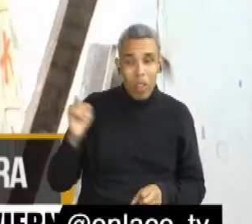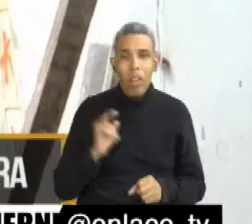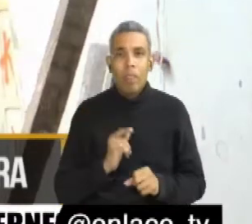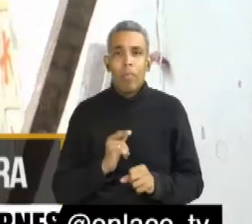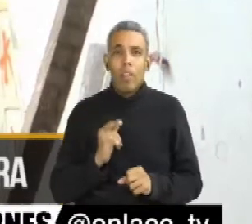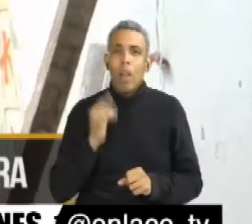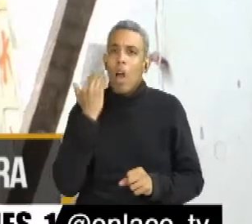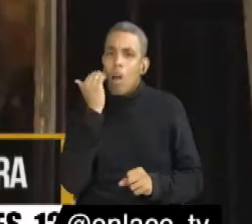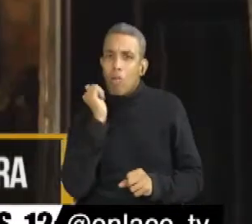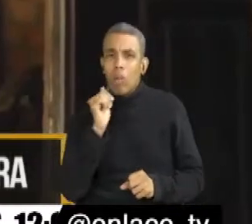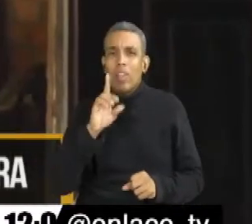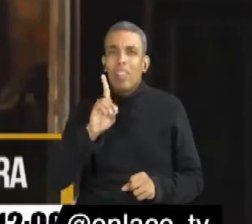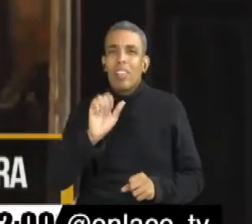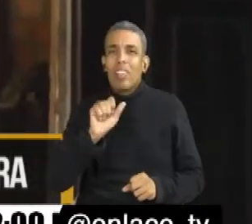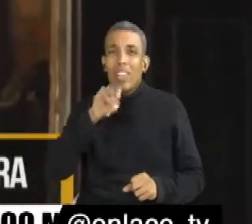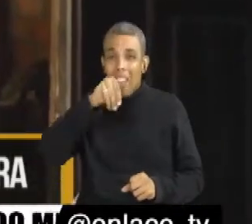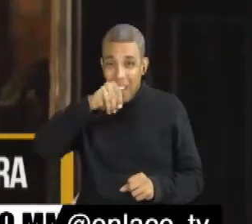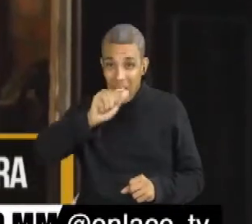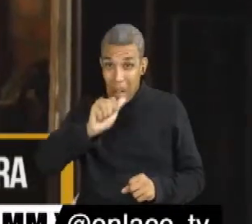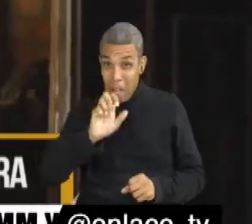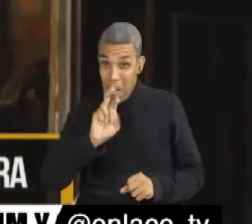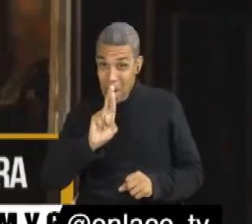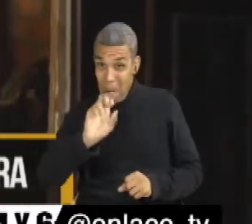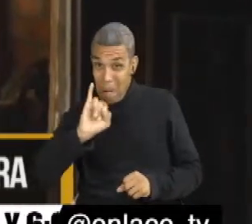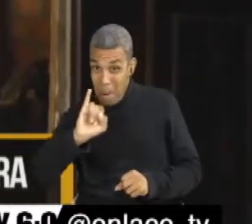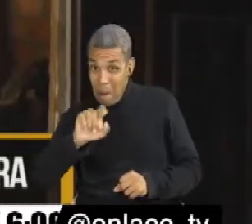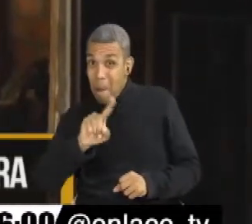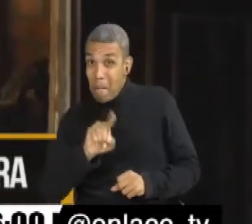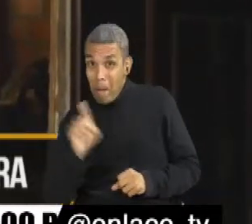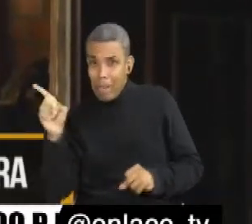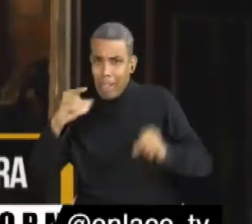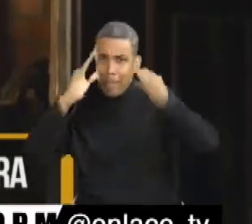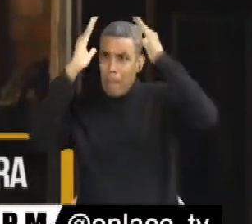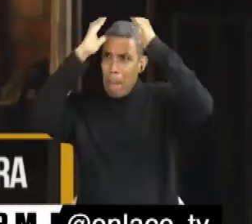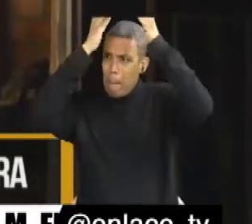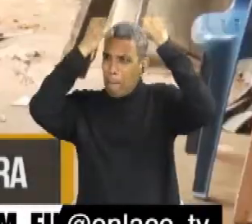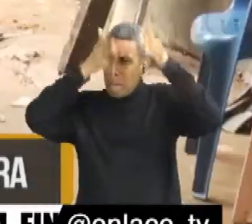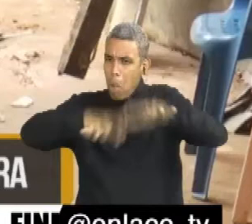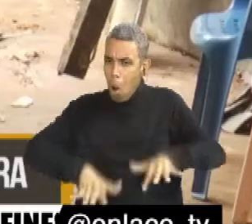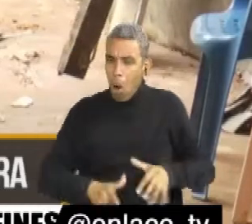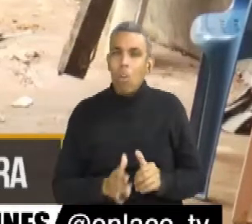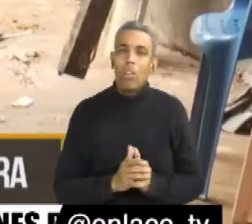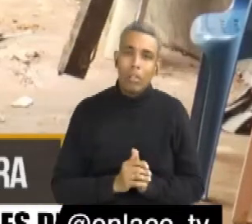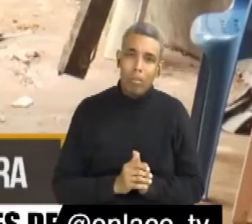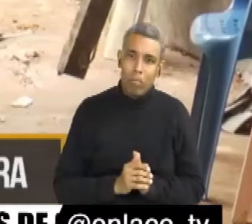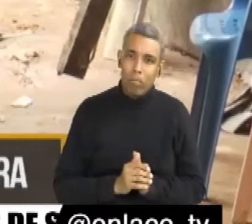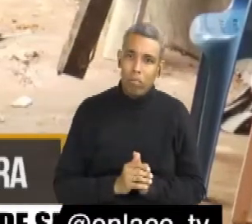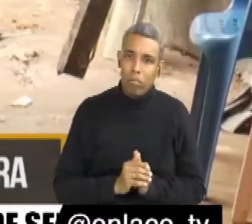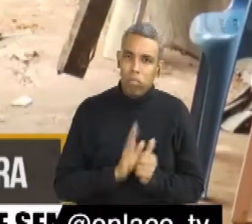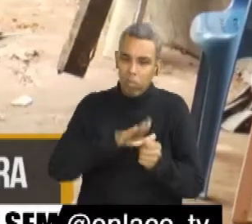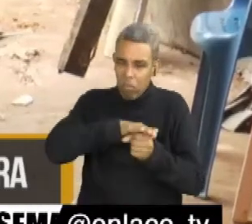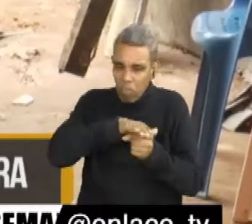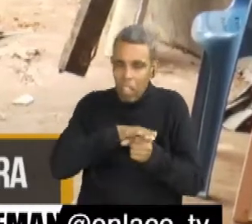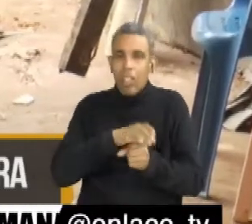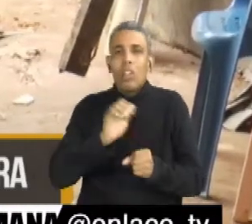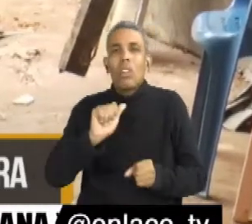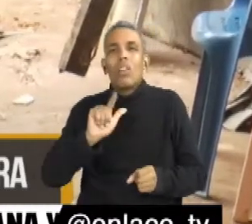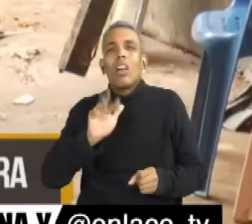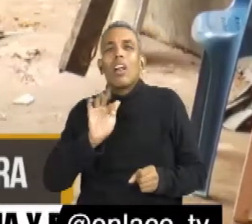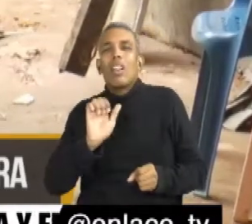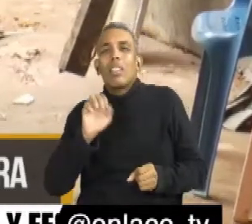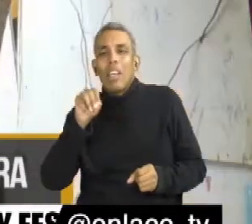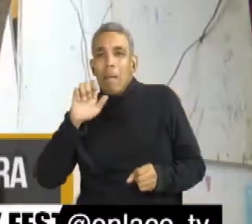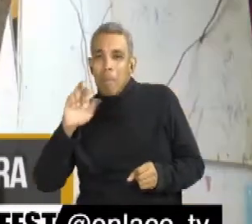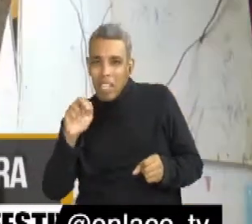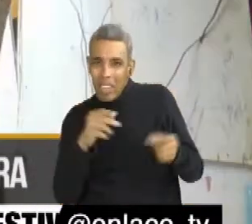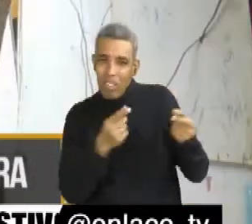cayó y está por caerse la otra parte que le queda de la casa. El barrio Altamira está situado arriba de La Paz, colinda con